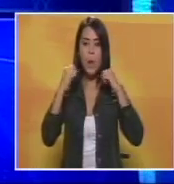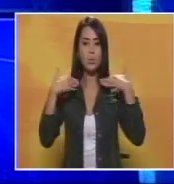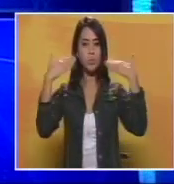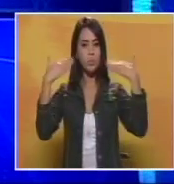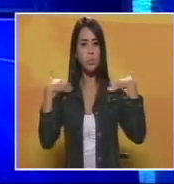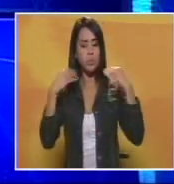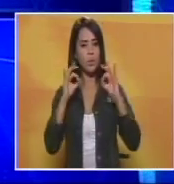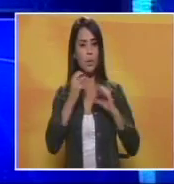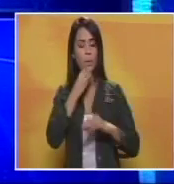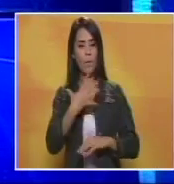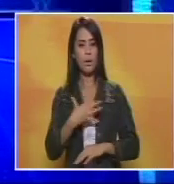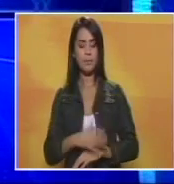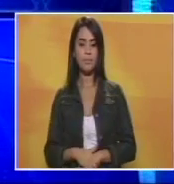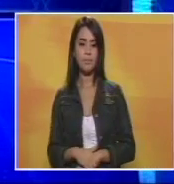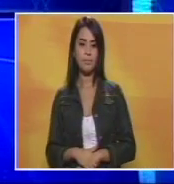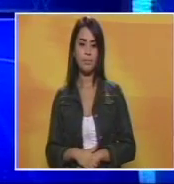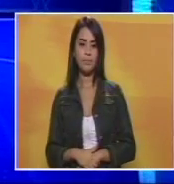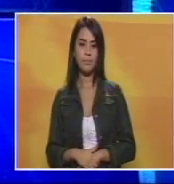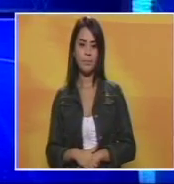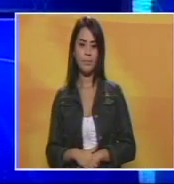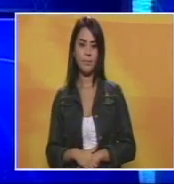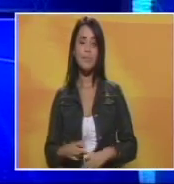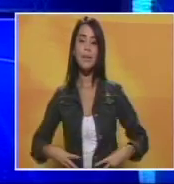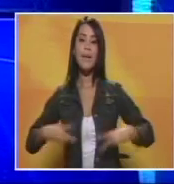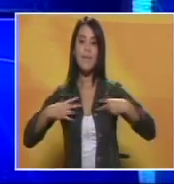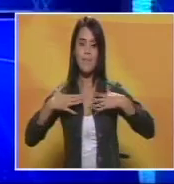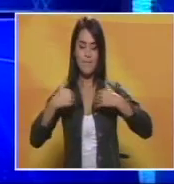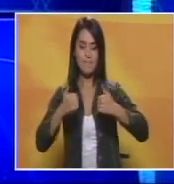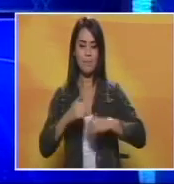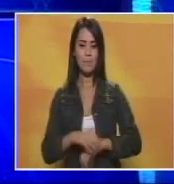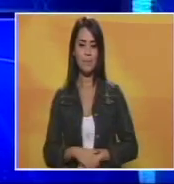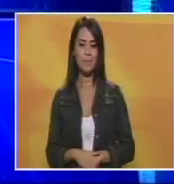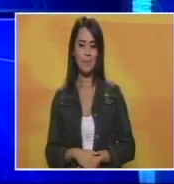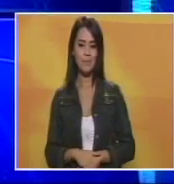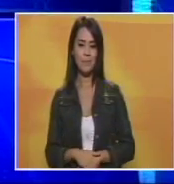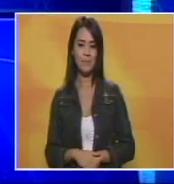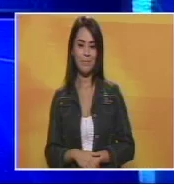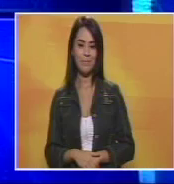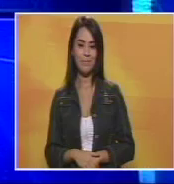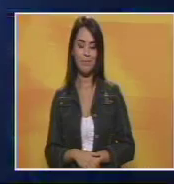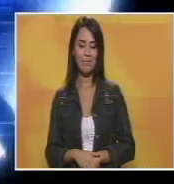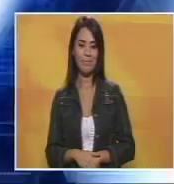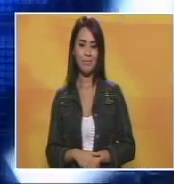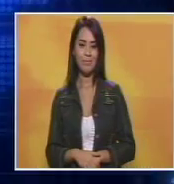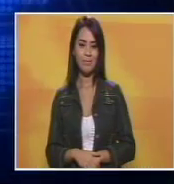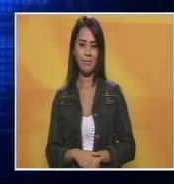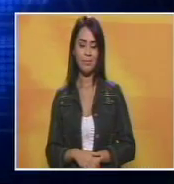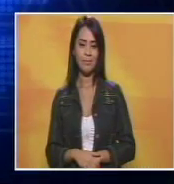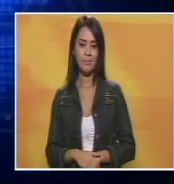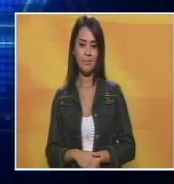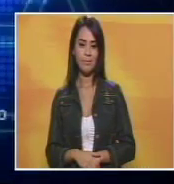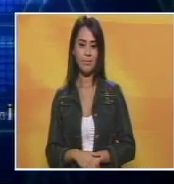realizando están funcionando. Soy Yohaisa Adrián, hasta una próxima entrega de Vida y Salud.